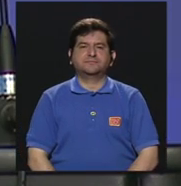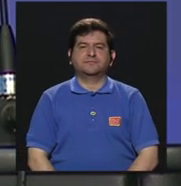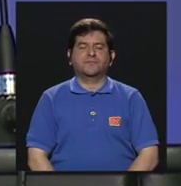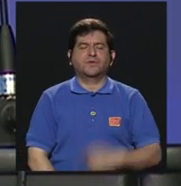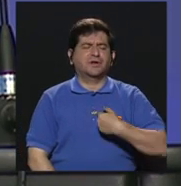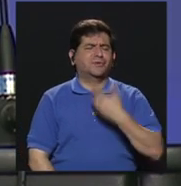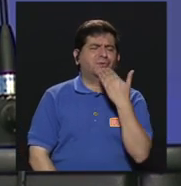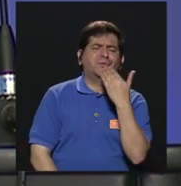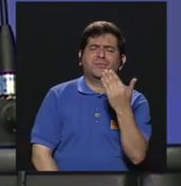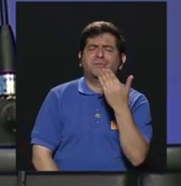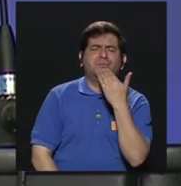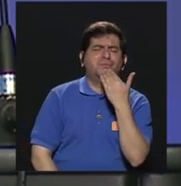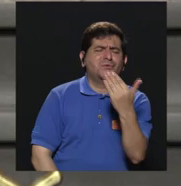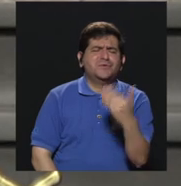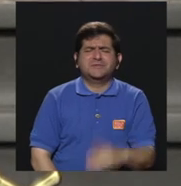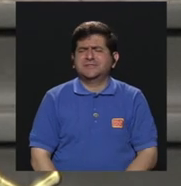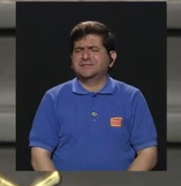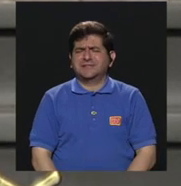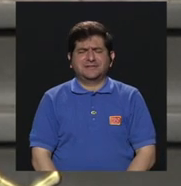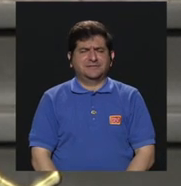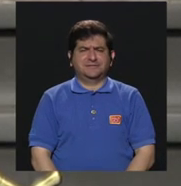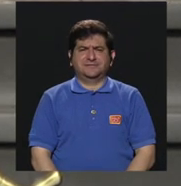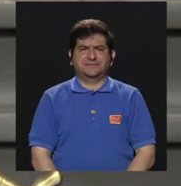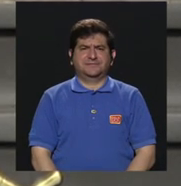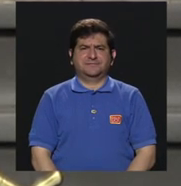Mi agradecimiento es superlativo